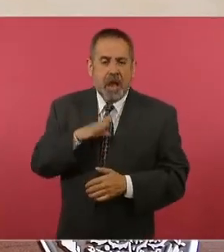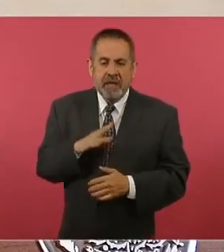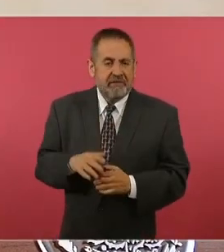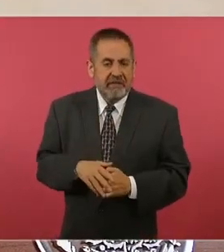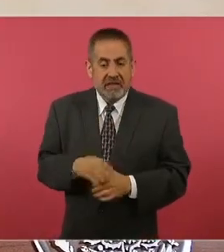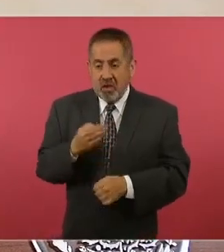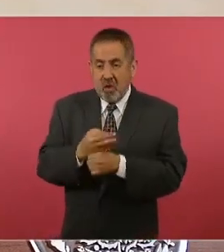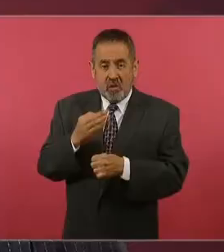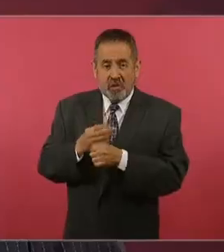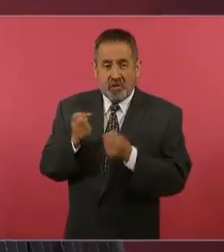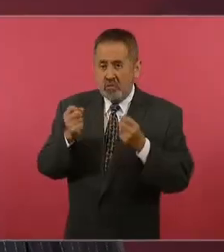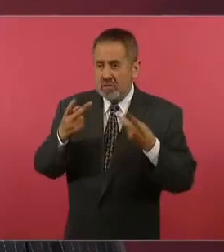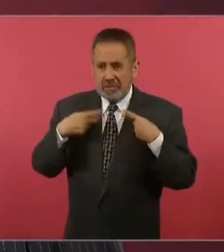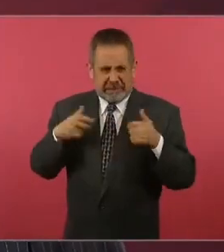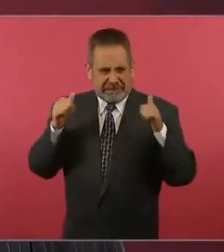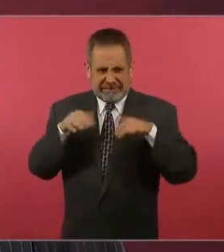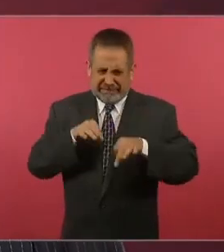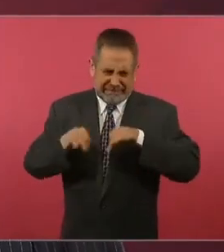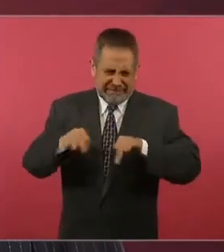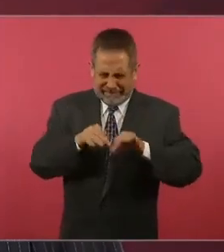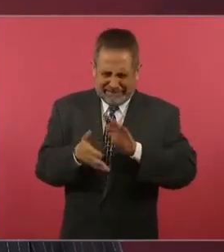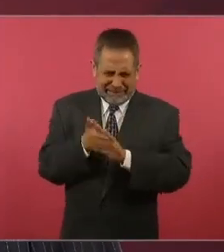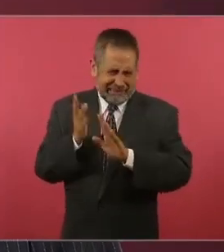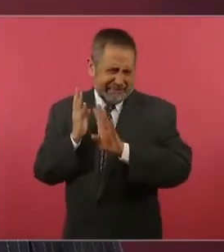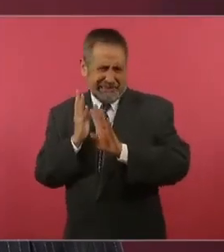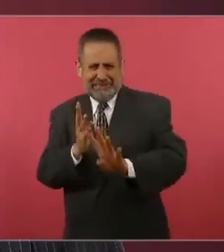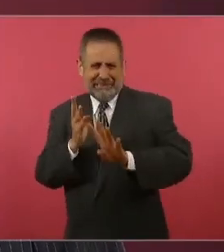ocupando tanta fuerza de trabajo.